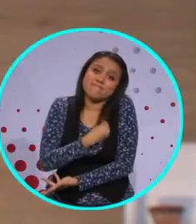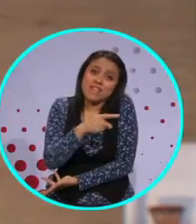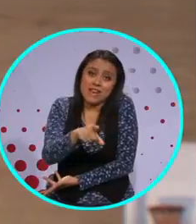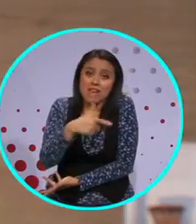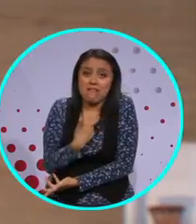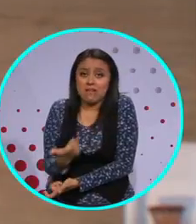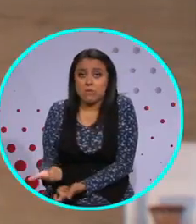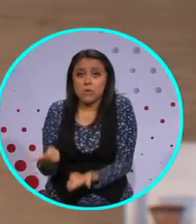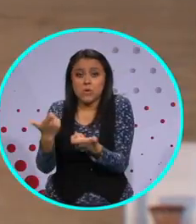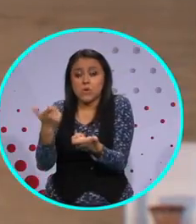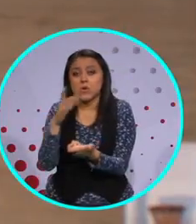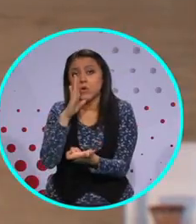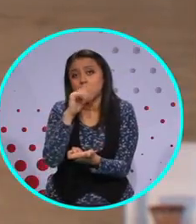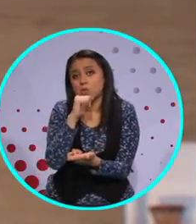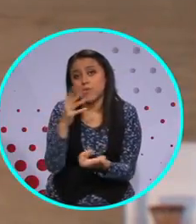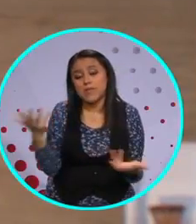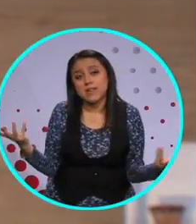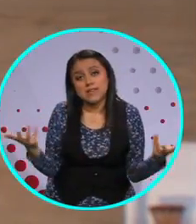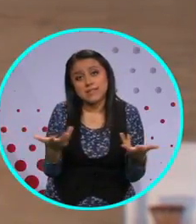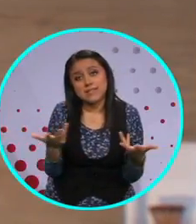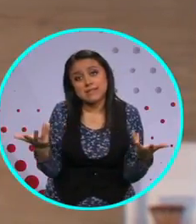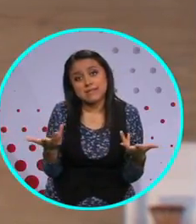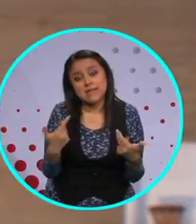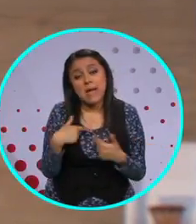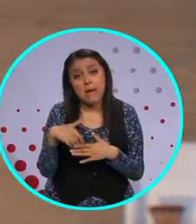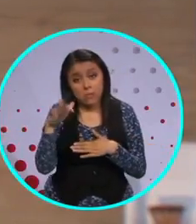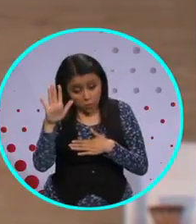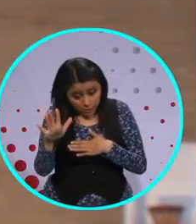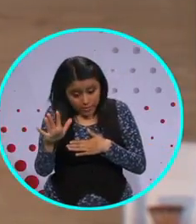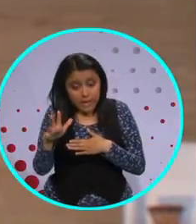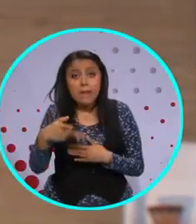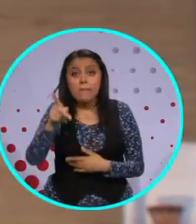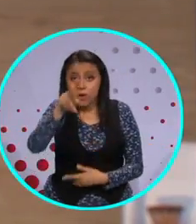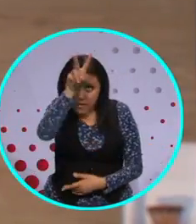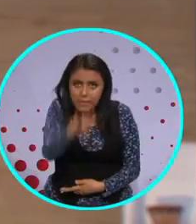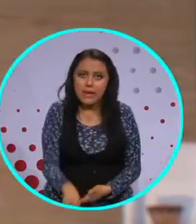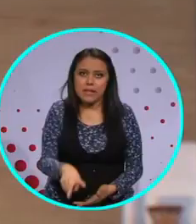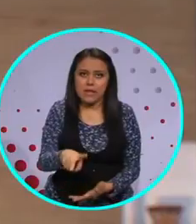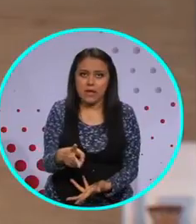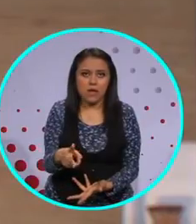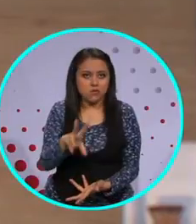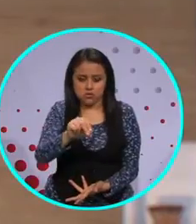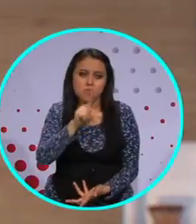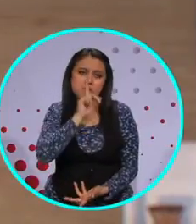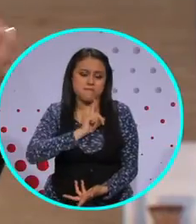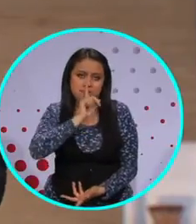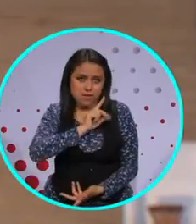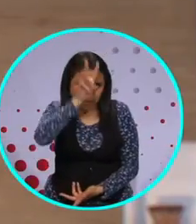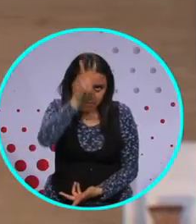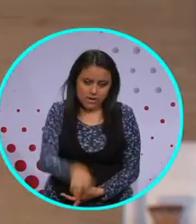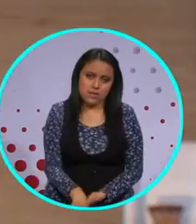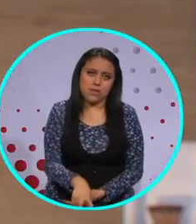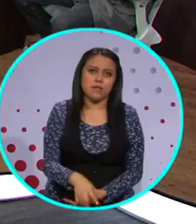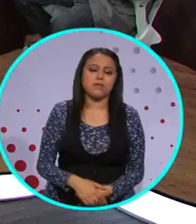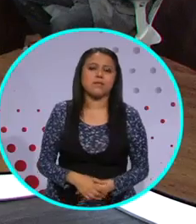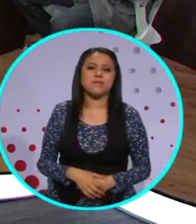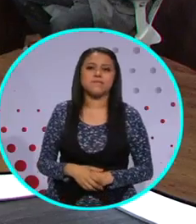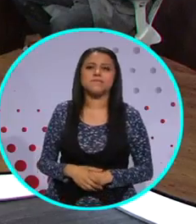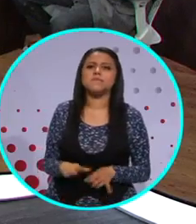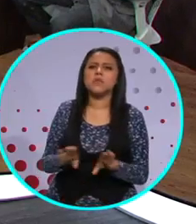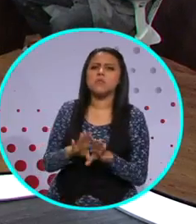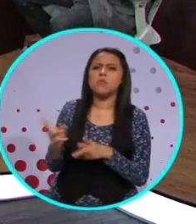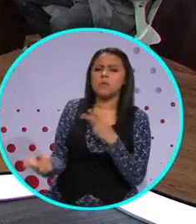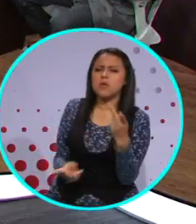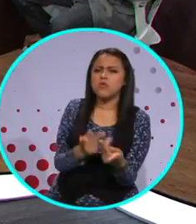toda la lana del mundo no pudo construirlo prometan la piscina no no me prometa dígame lo que va a ser que sea neta ahora como hace los